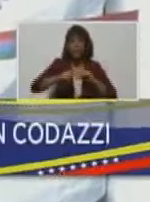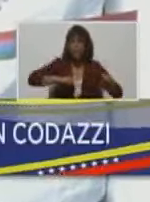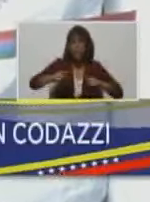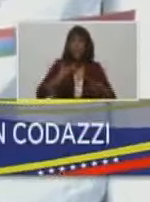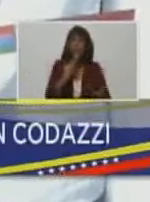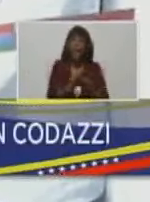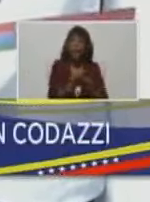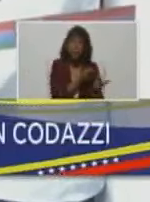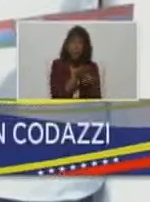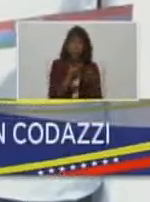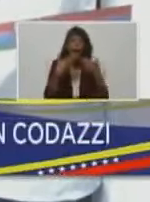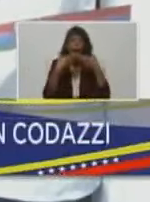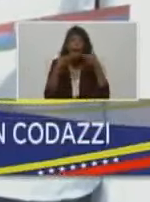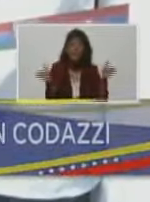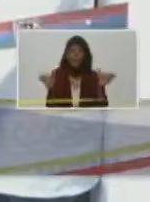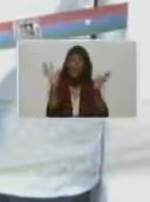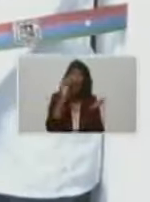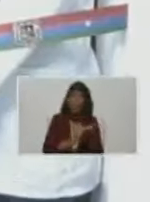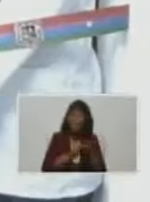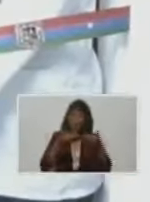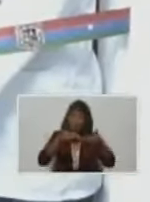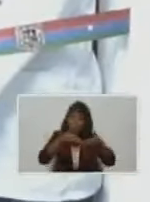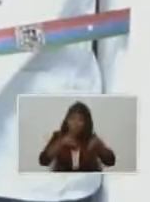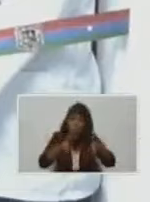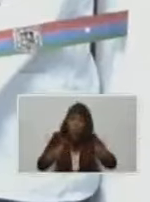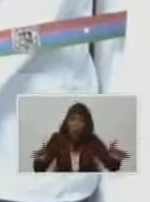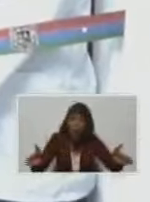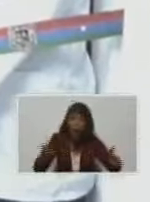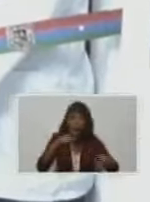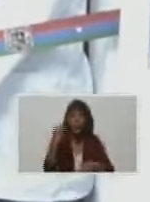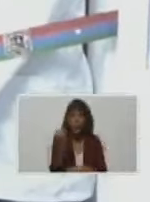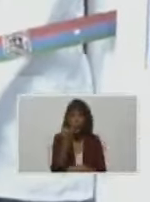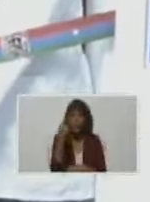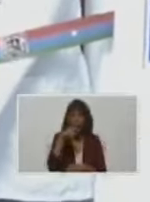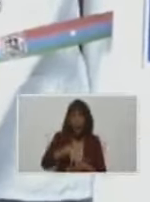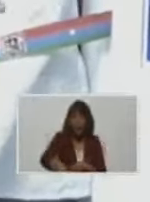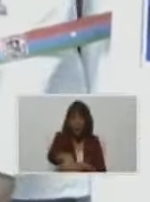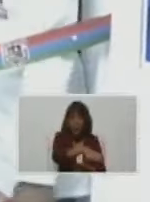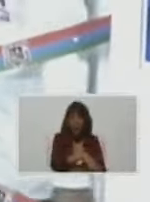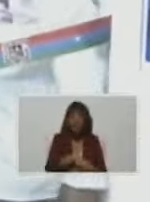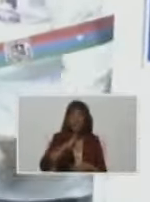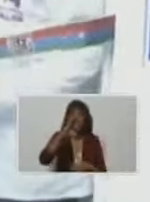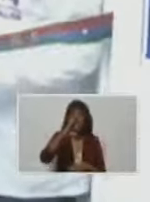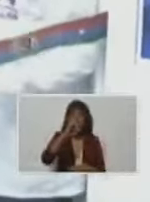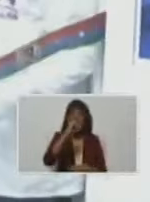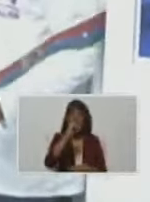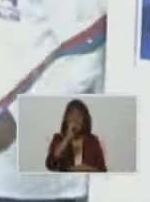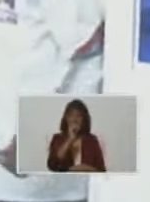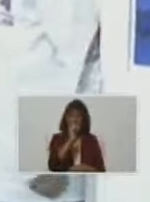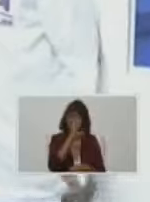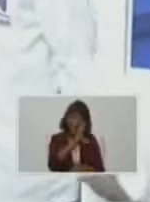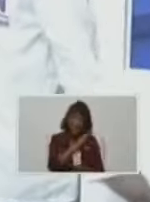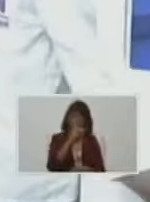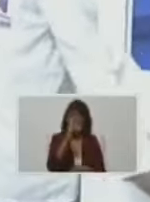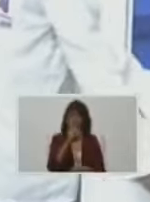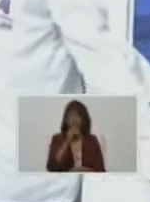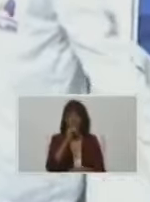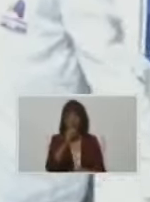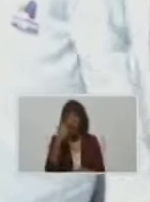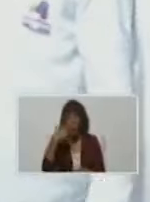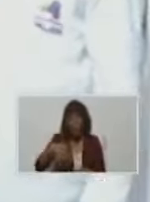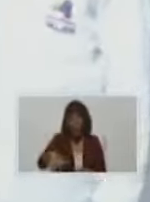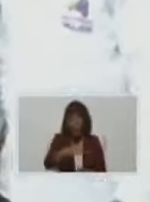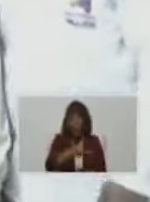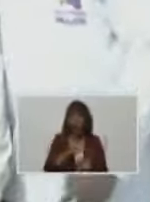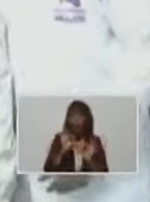damos apertura nuevamente aquí en el Junquito al Centro de Diagnóstico Integral,